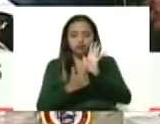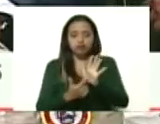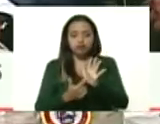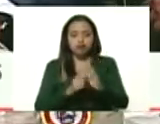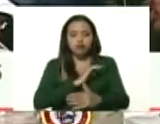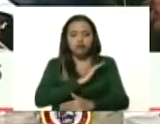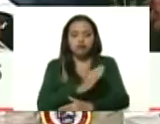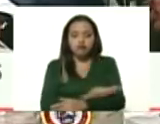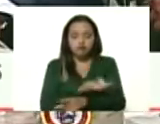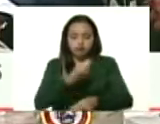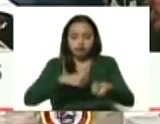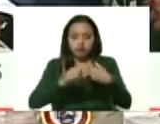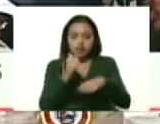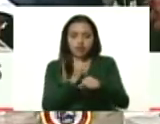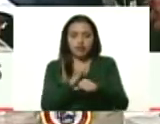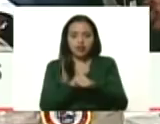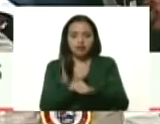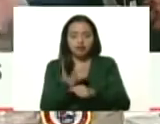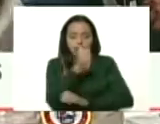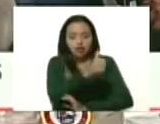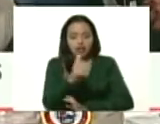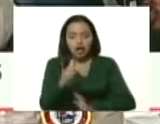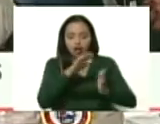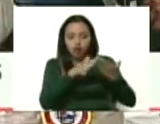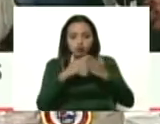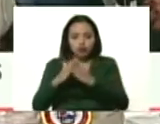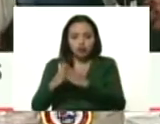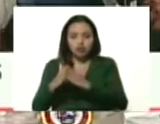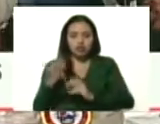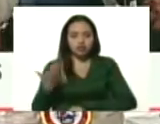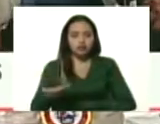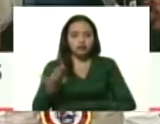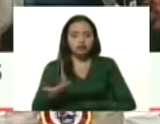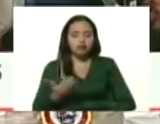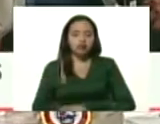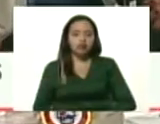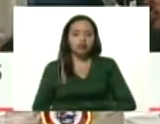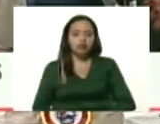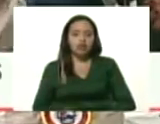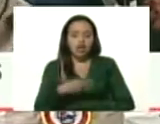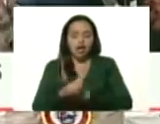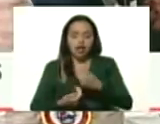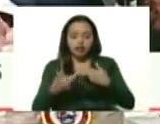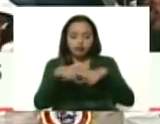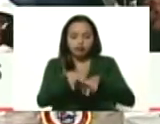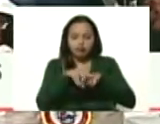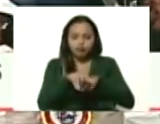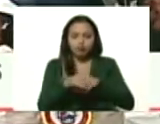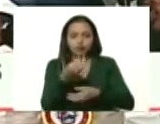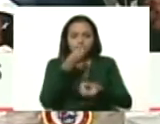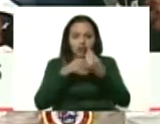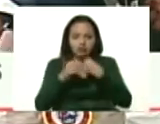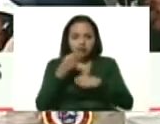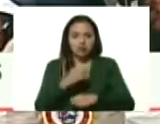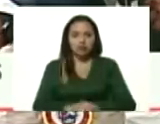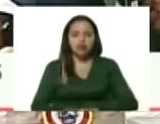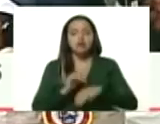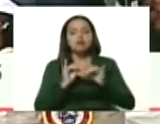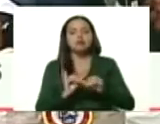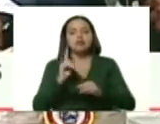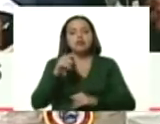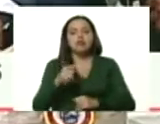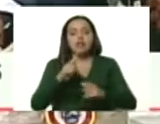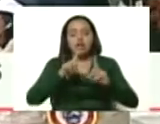potencialidades productivas, cada comunidad con prioridad a la producción de alimentos. Y así, en lo